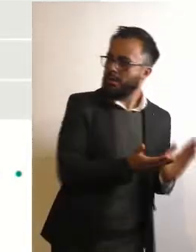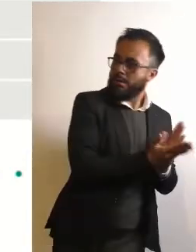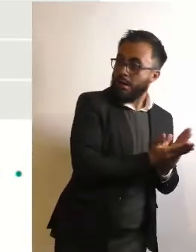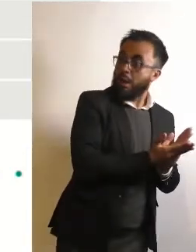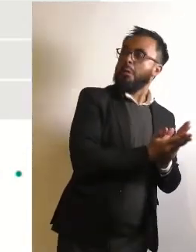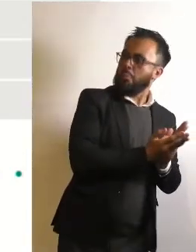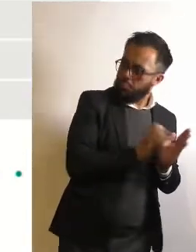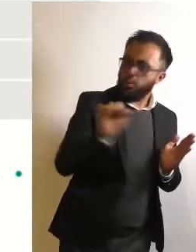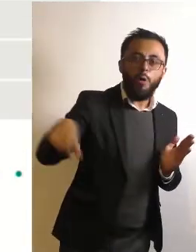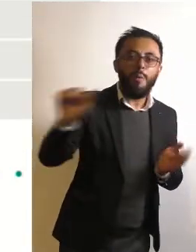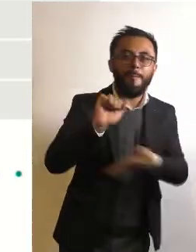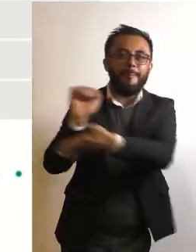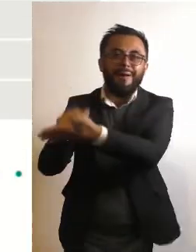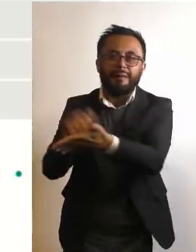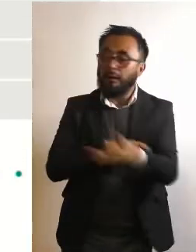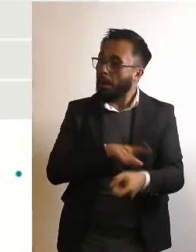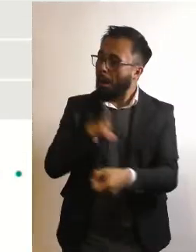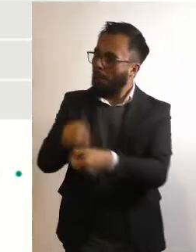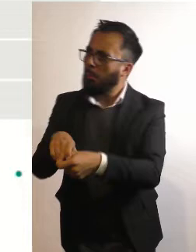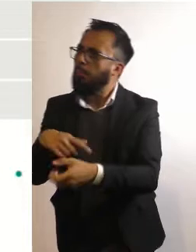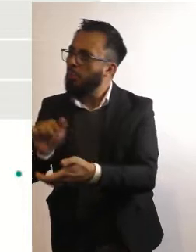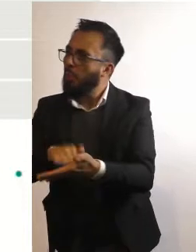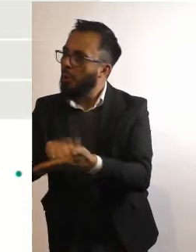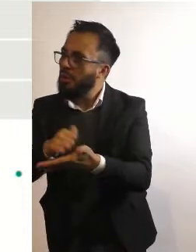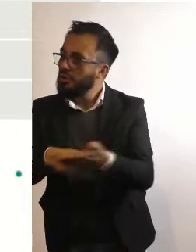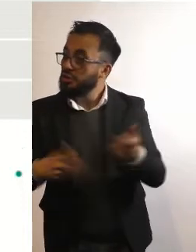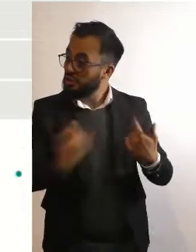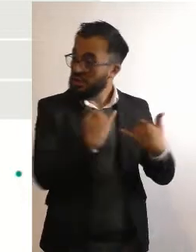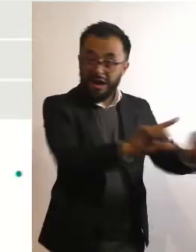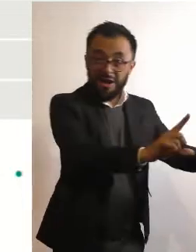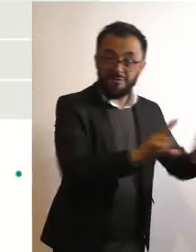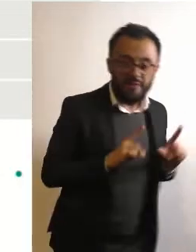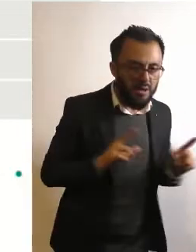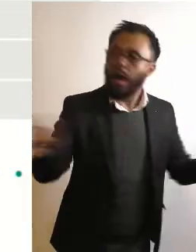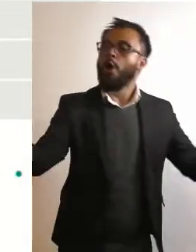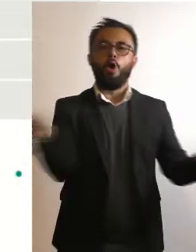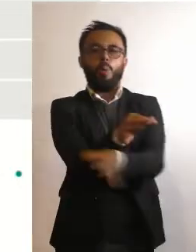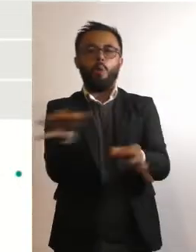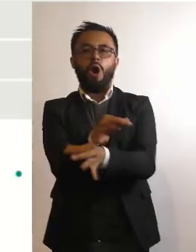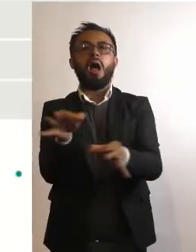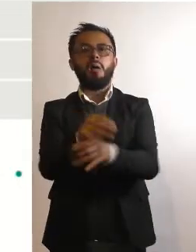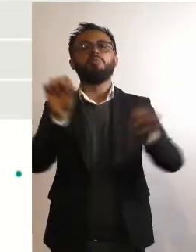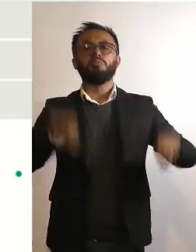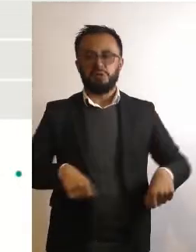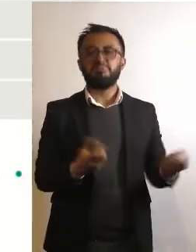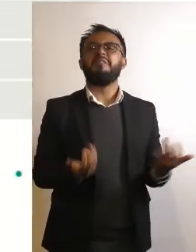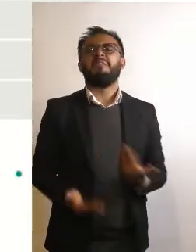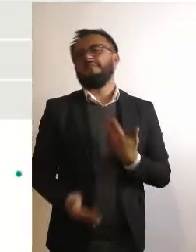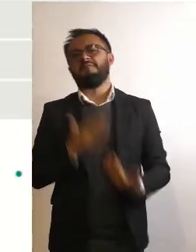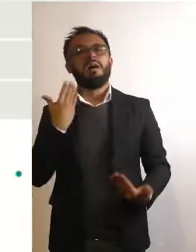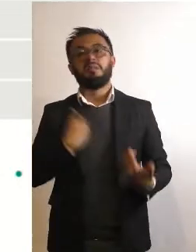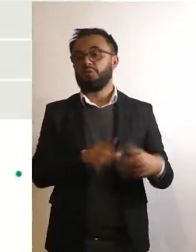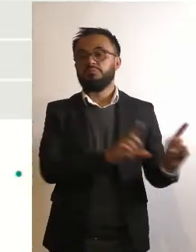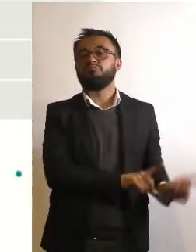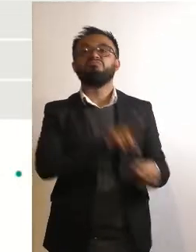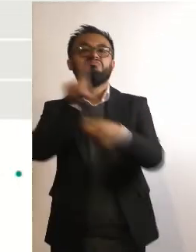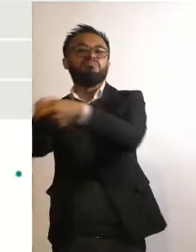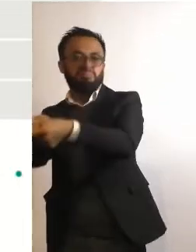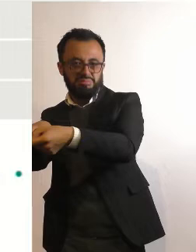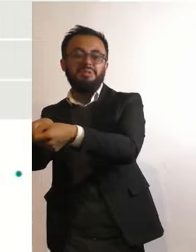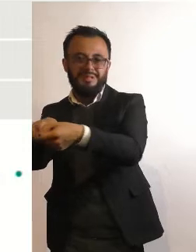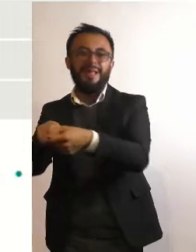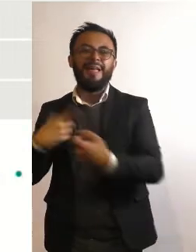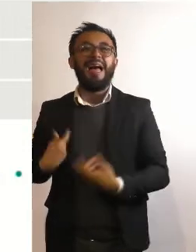pregrado para empezar a cursar sus programas de educación avanzada. Y estas son pues las facultades que